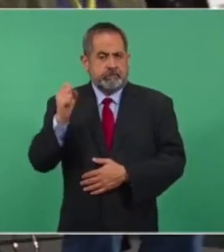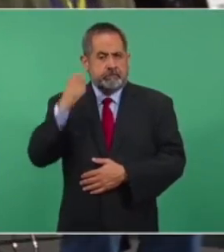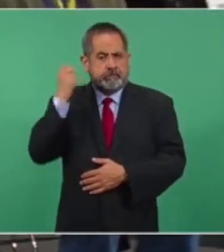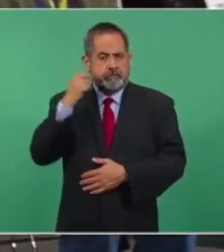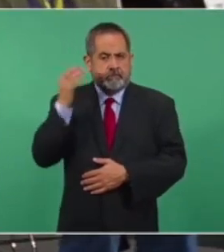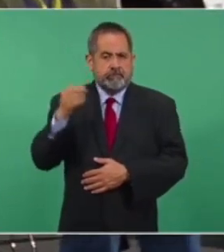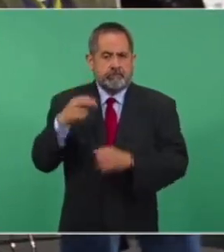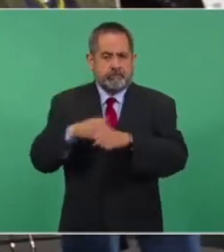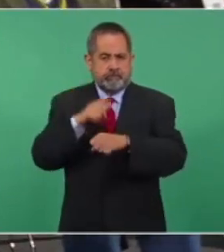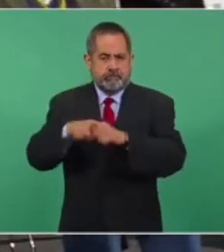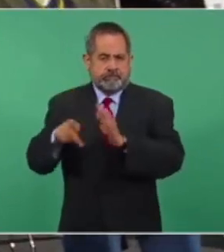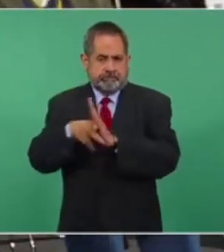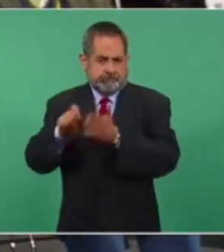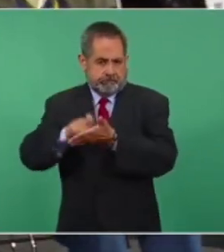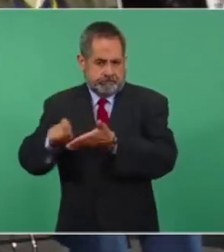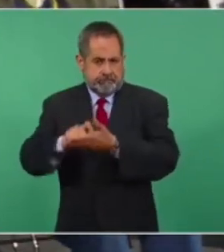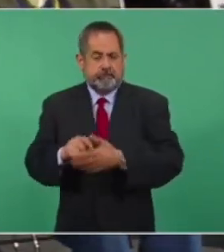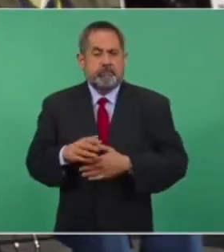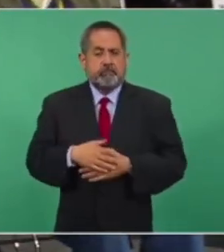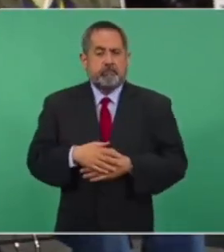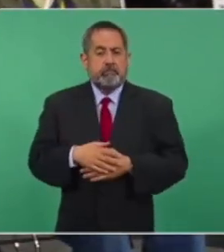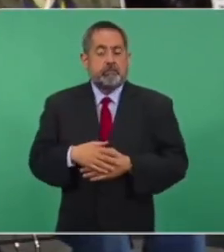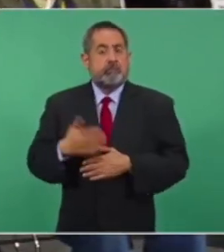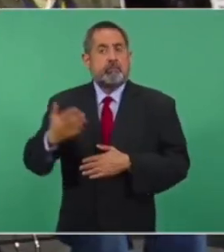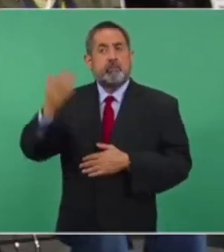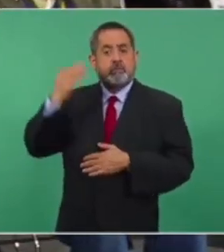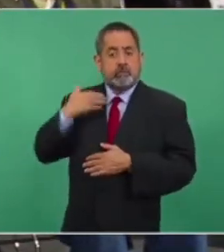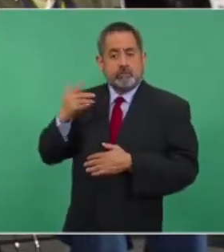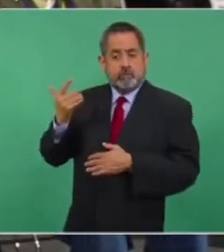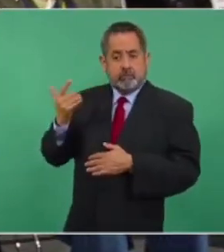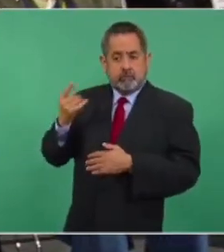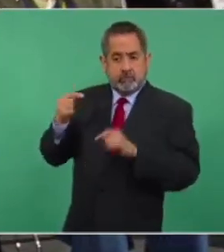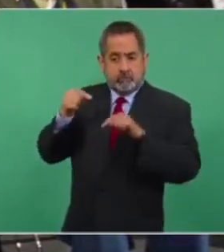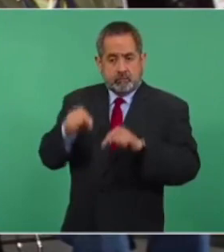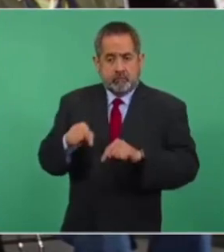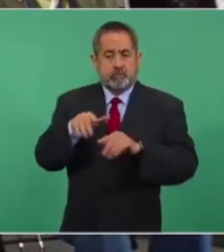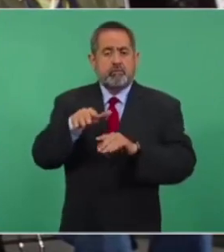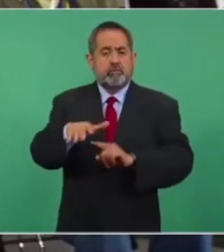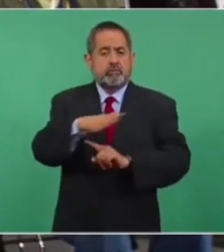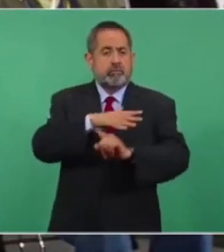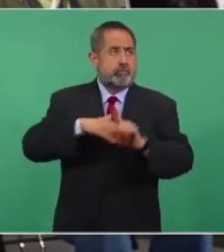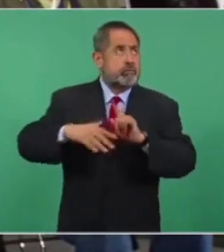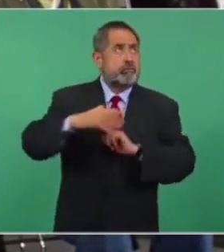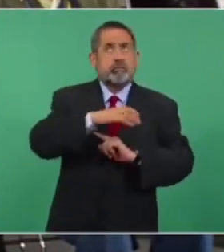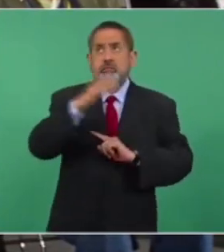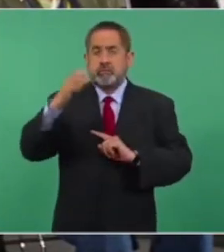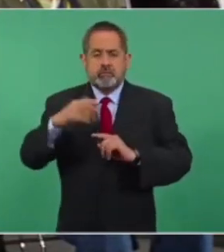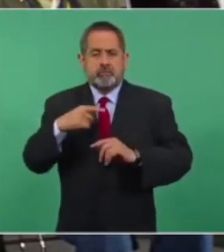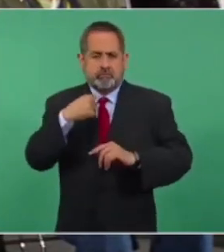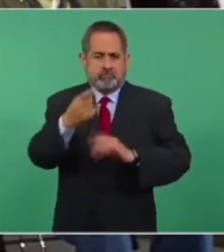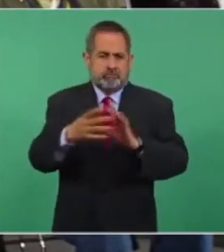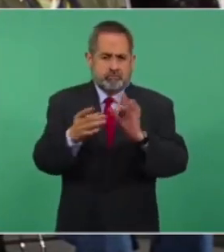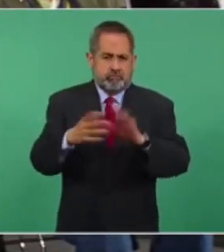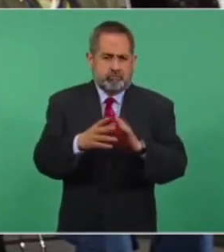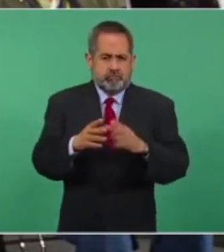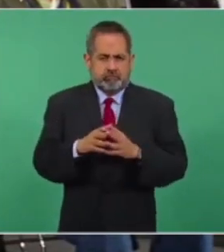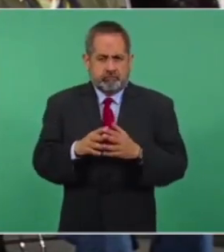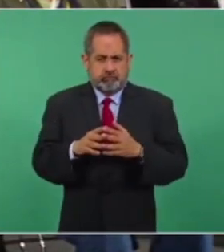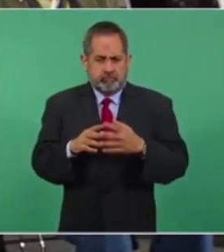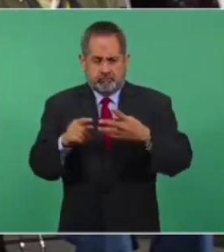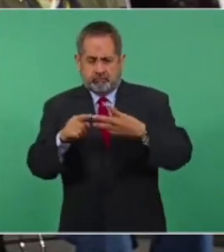Nacional de Periodistas. Vine en julio a hablar sobre el medio ambiente, decirle antes de mis